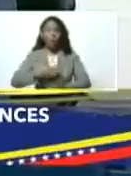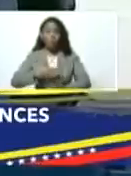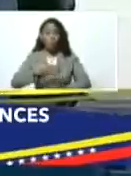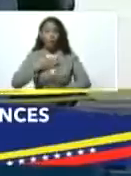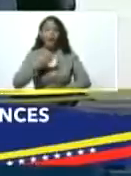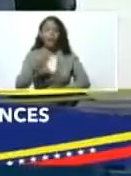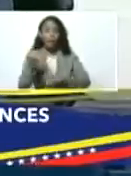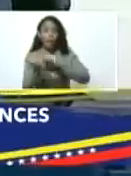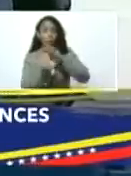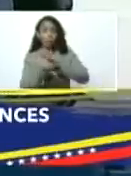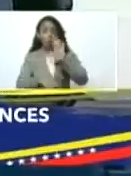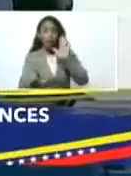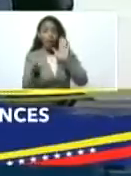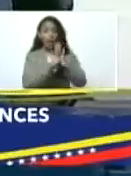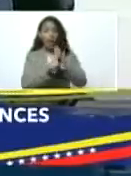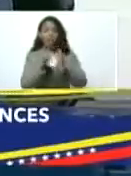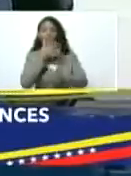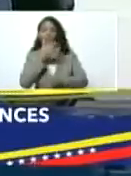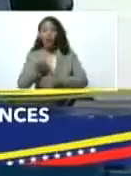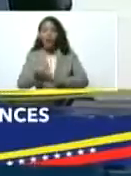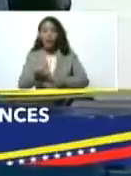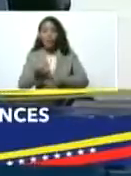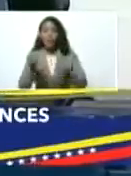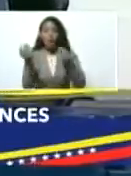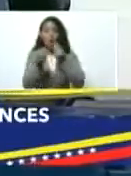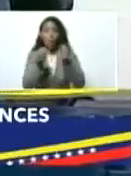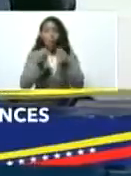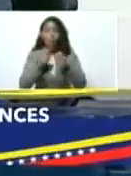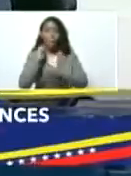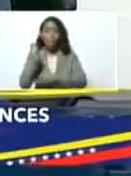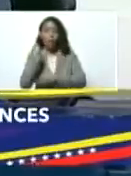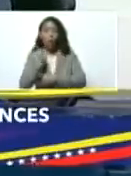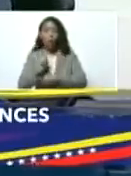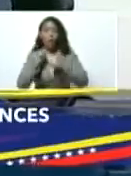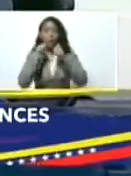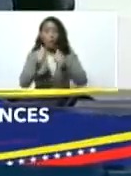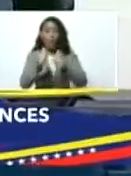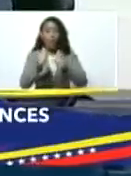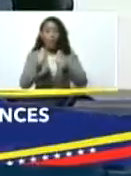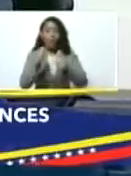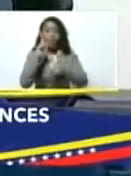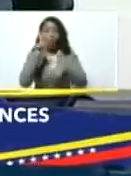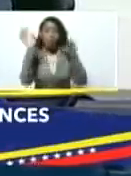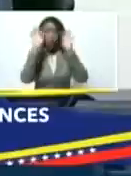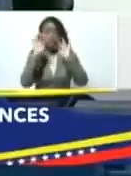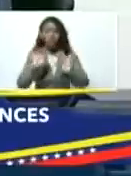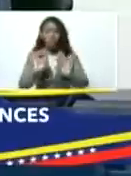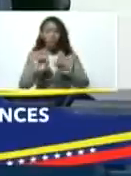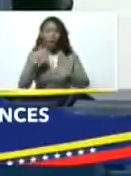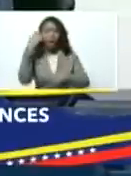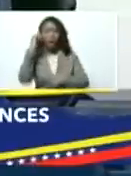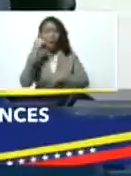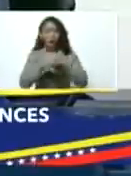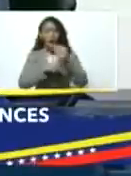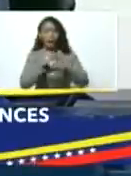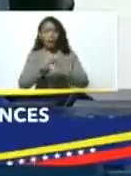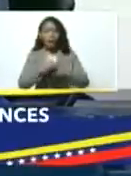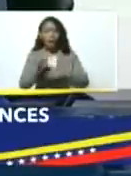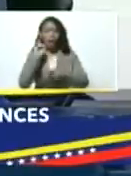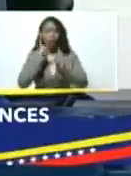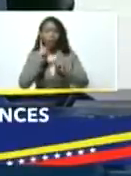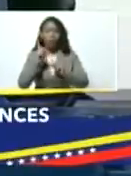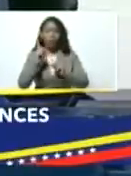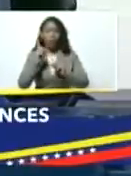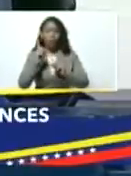este instrumento legal facilitarle lo que son los pagos iniciales y poder de alguna manera estar constituidos y legales, tener